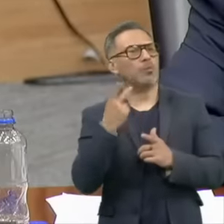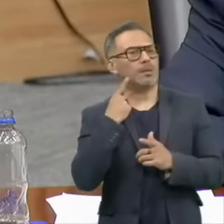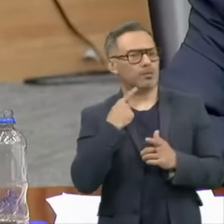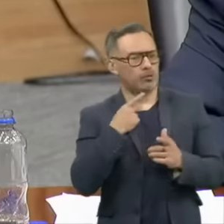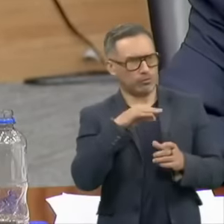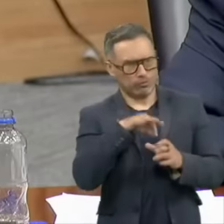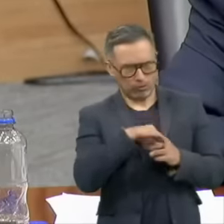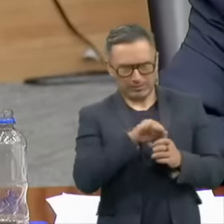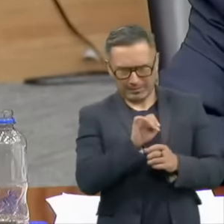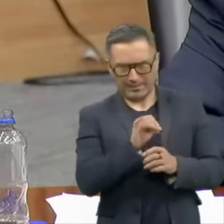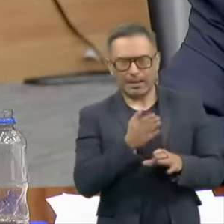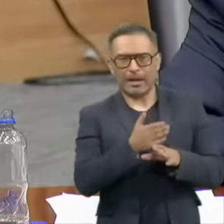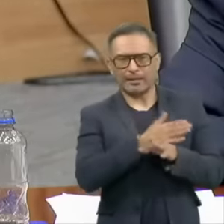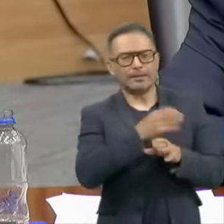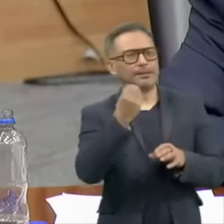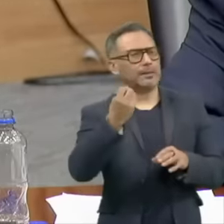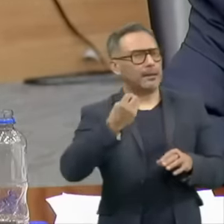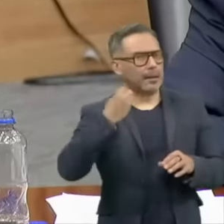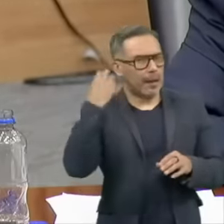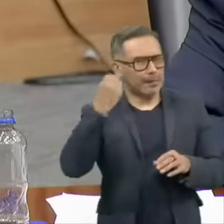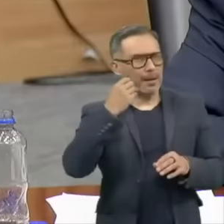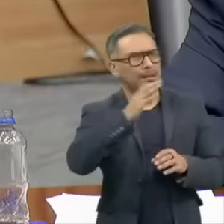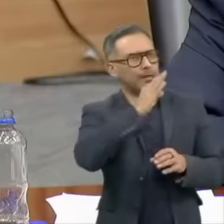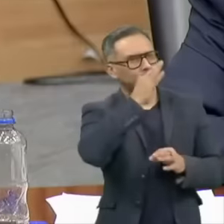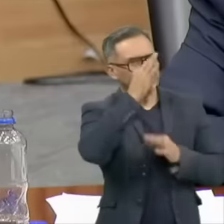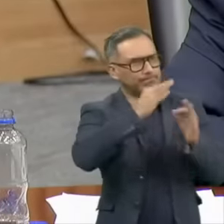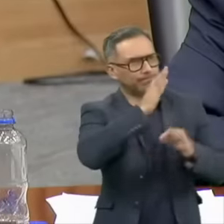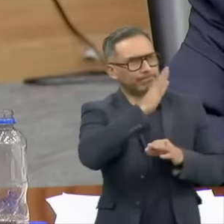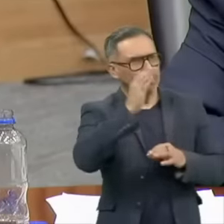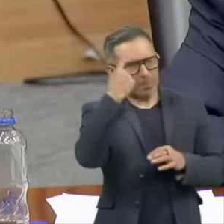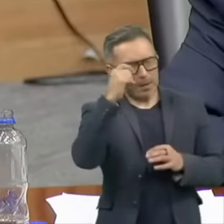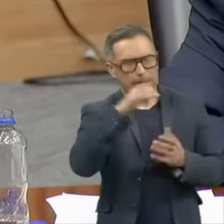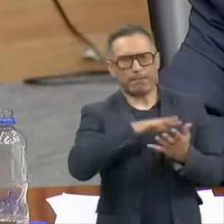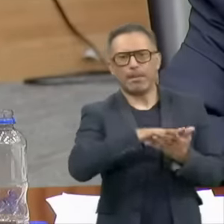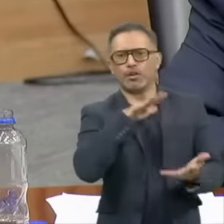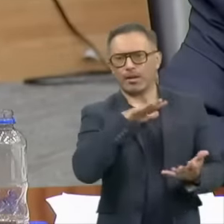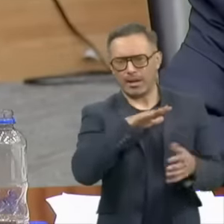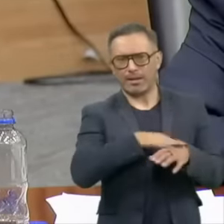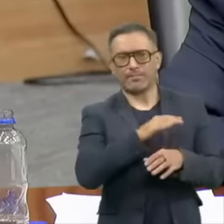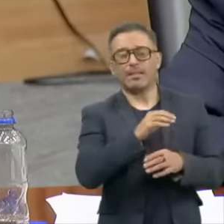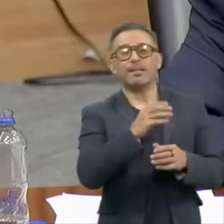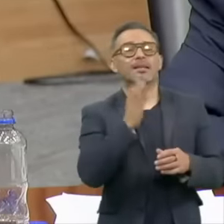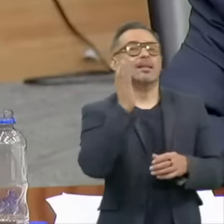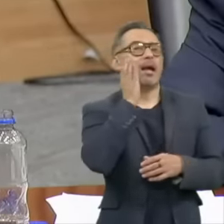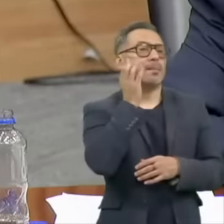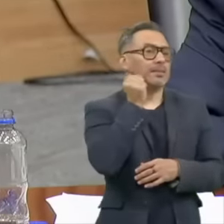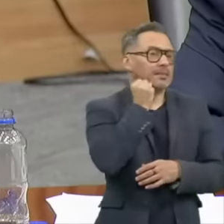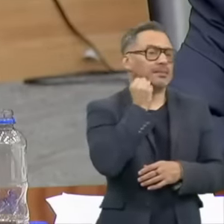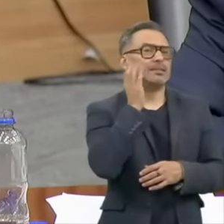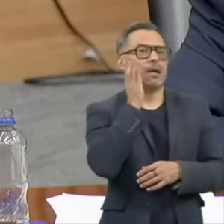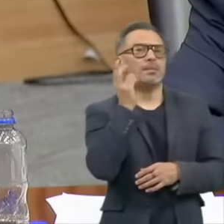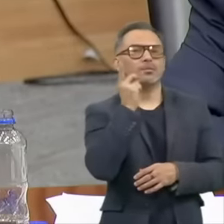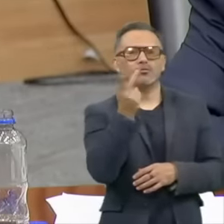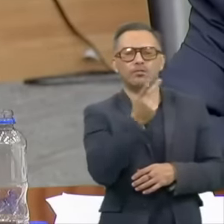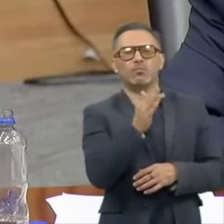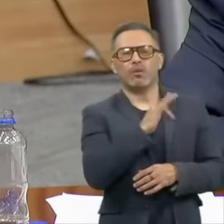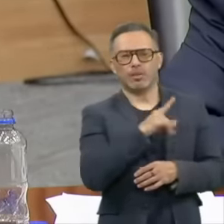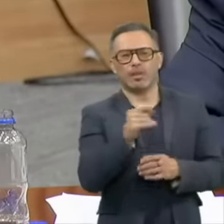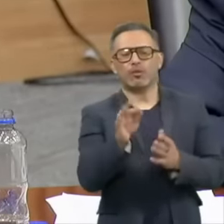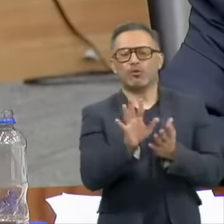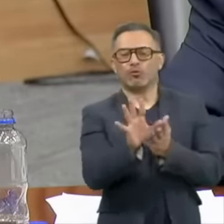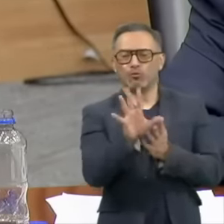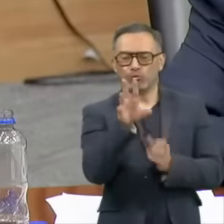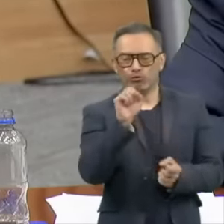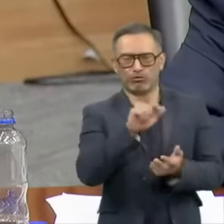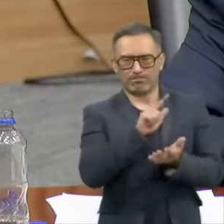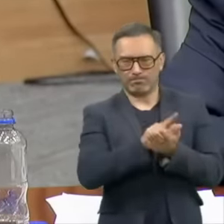expresamente dicho en campaña, para tener la mayoría calificada en el Senado y en diputados para poder reformar la Constitución